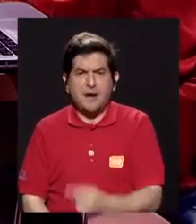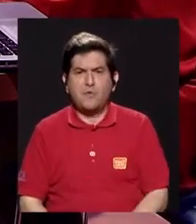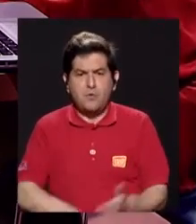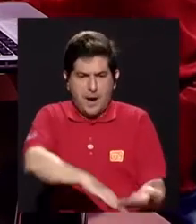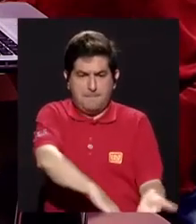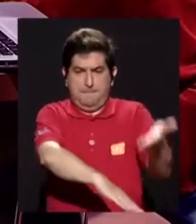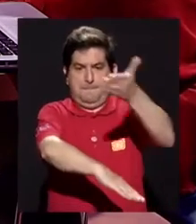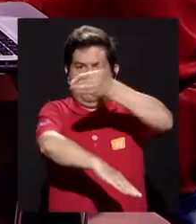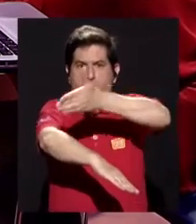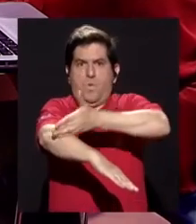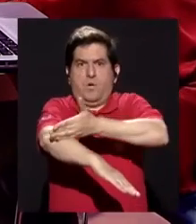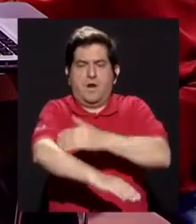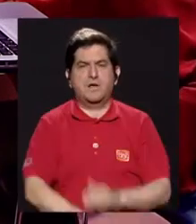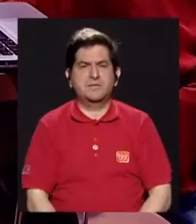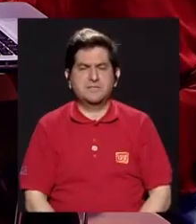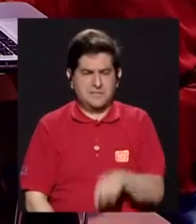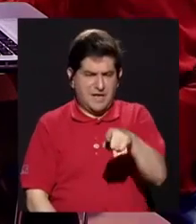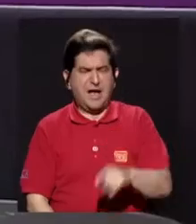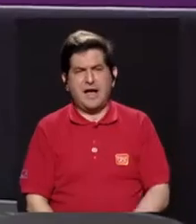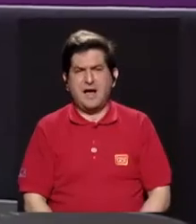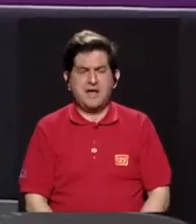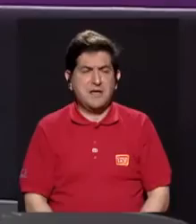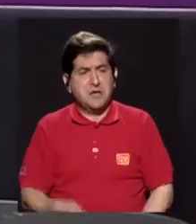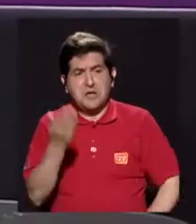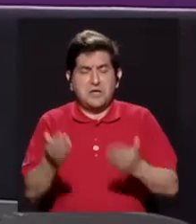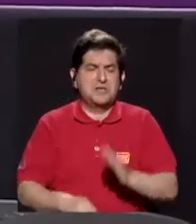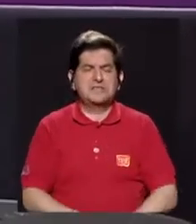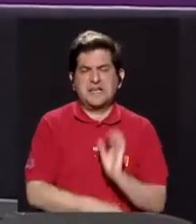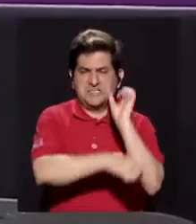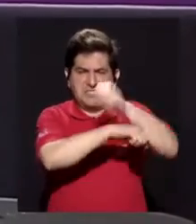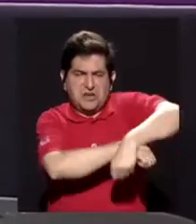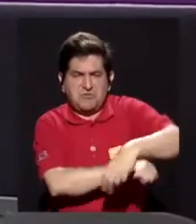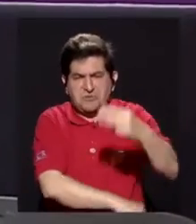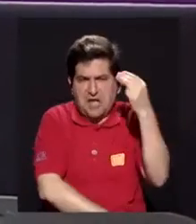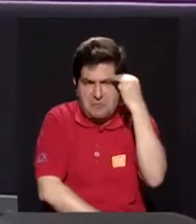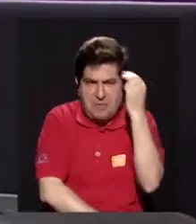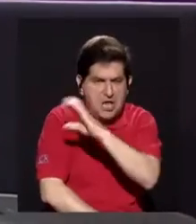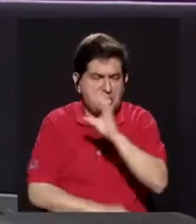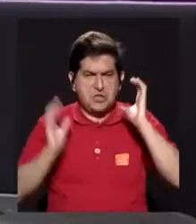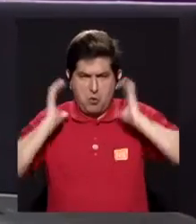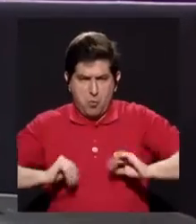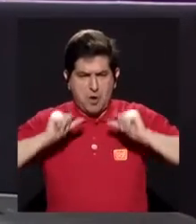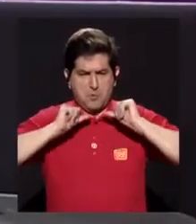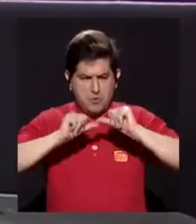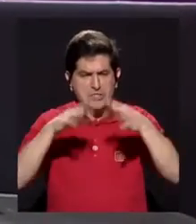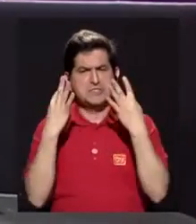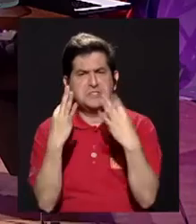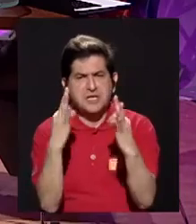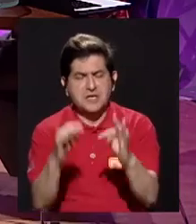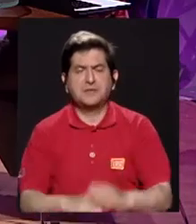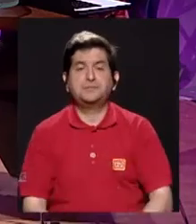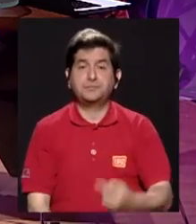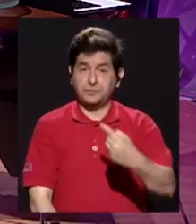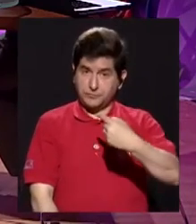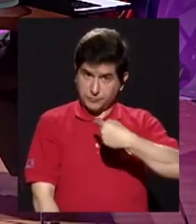como un salto para vencer, no sé, la mente, el cuerpo, y seguir adelante? Porque... Ajá, bueno, yo al